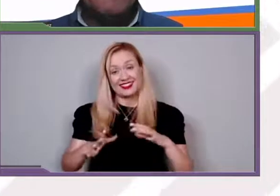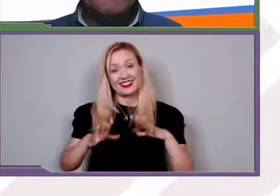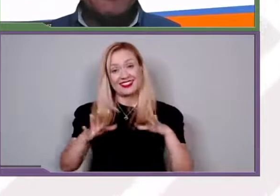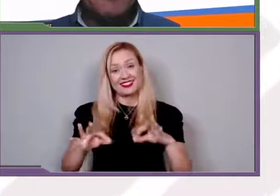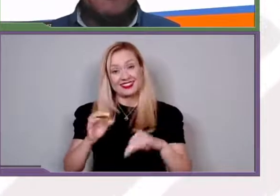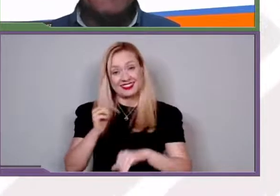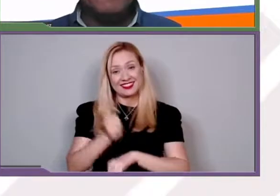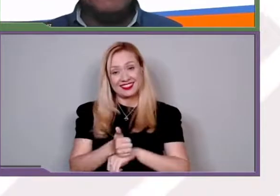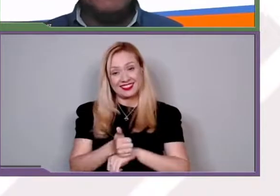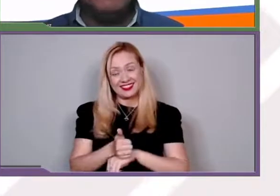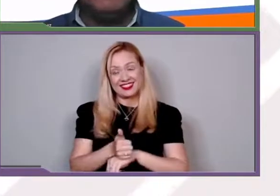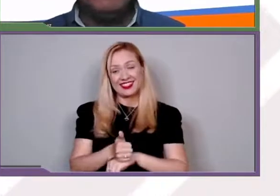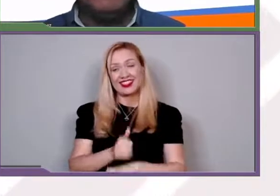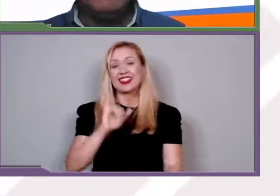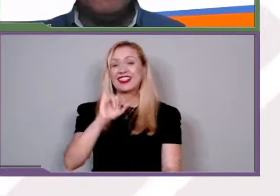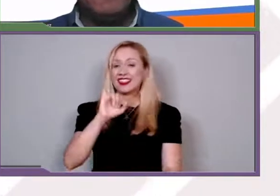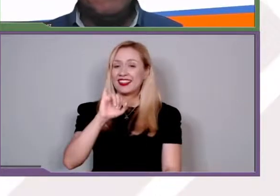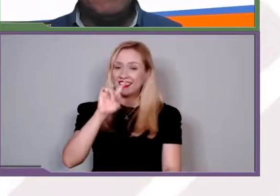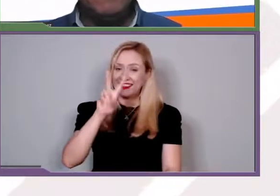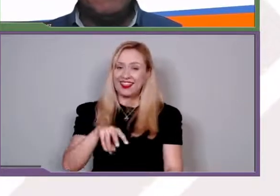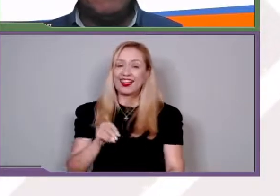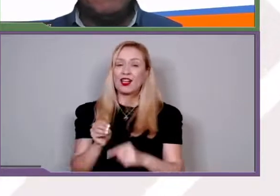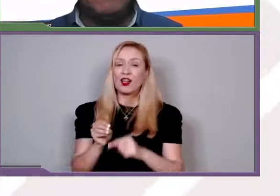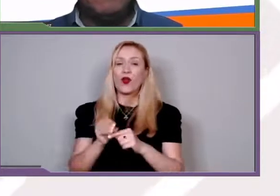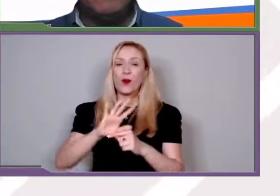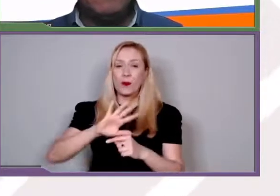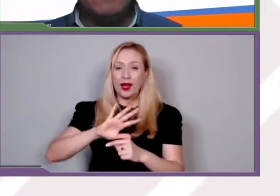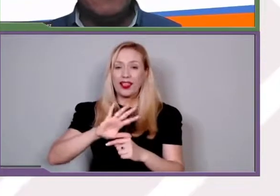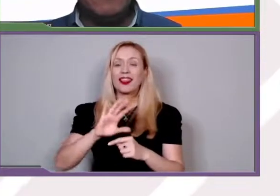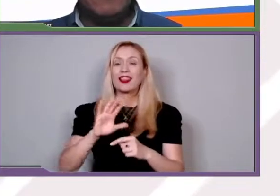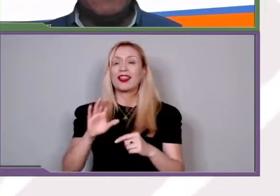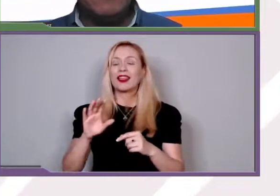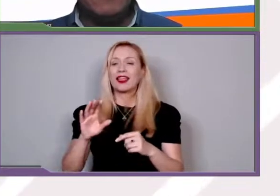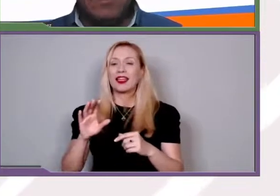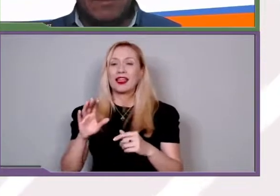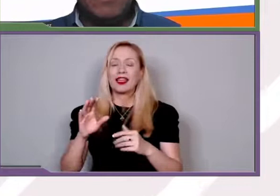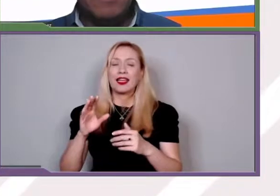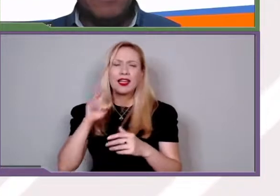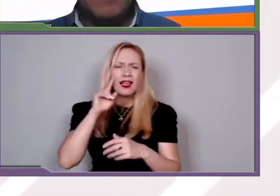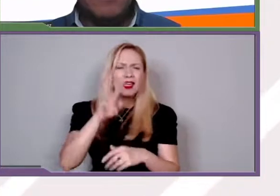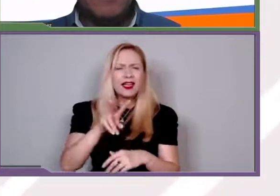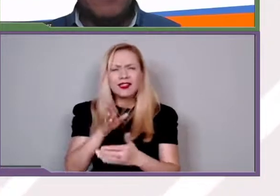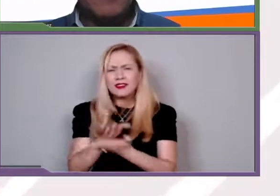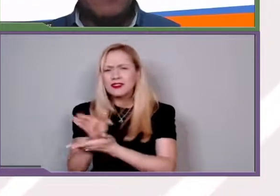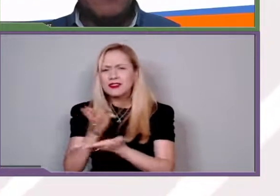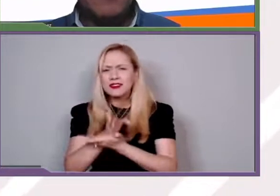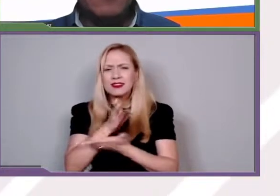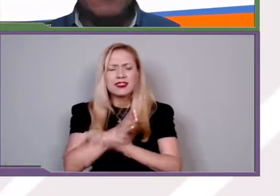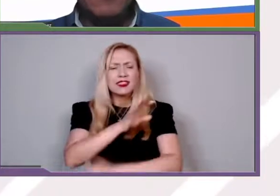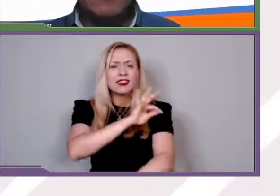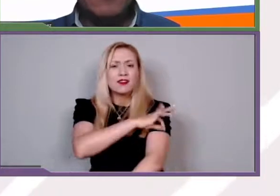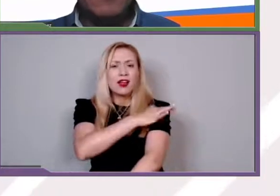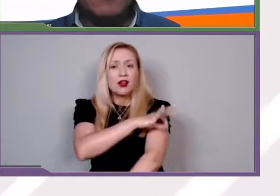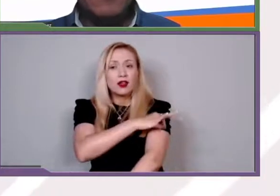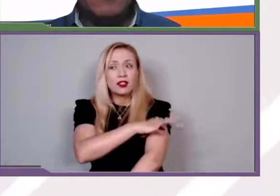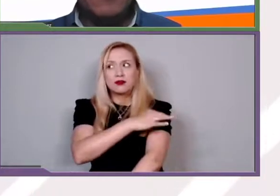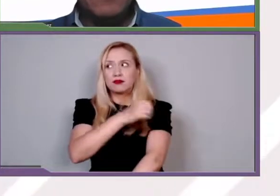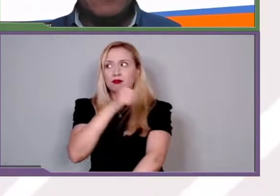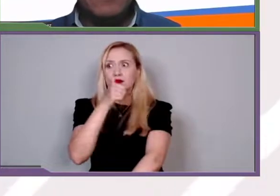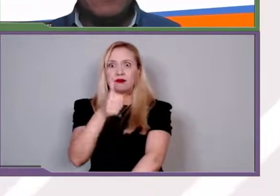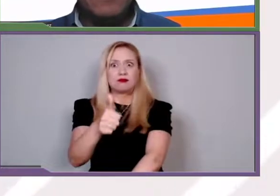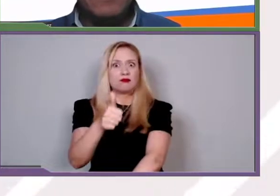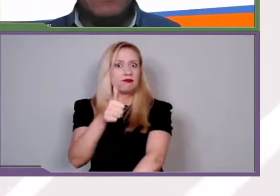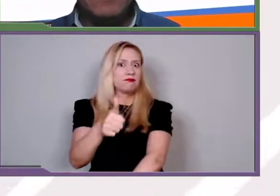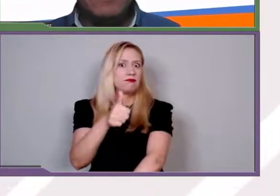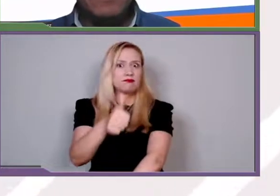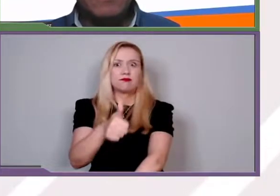Y la verdad es que sí, Copred estuvo participando en los centros de vacunación y sí, fue una atención